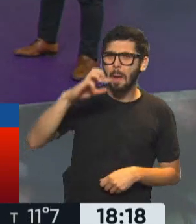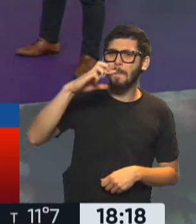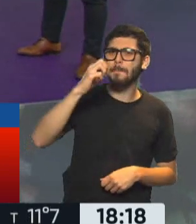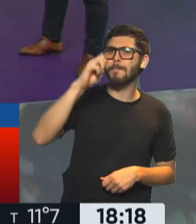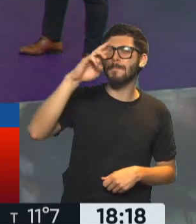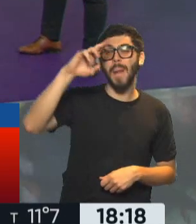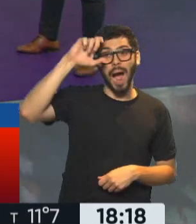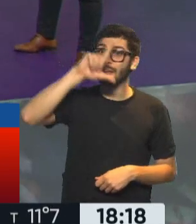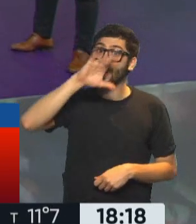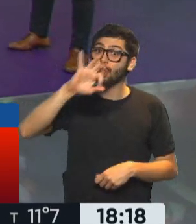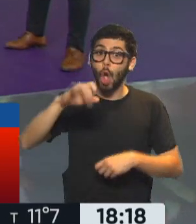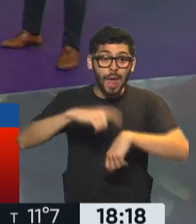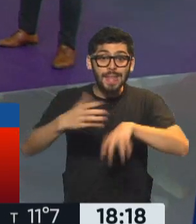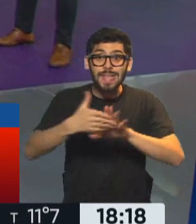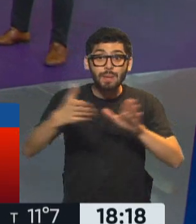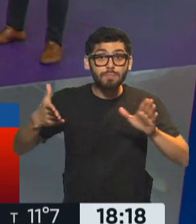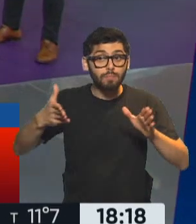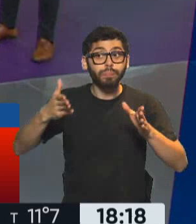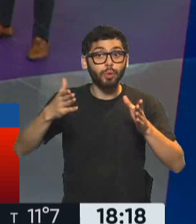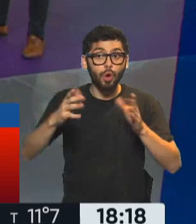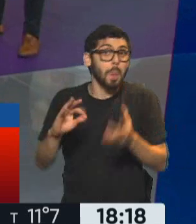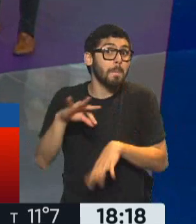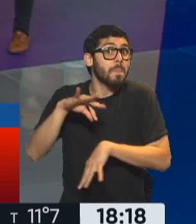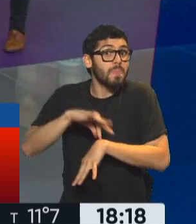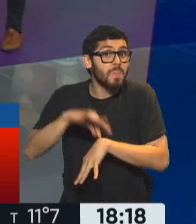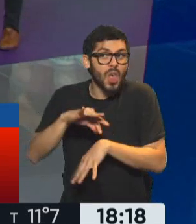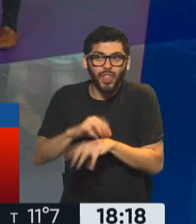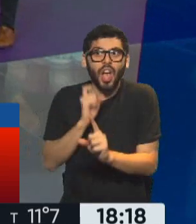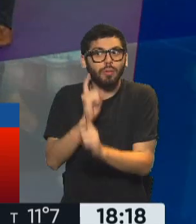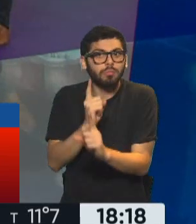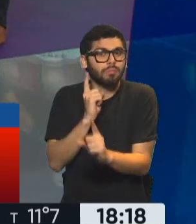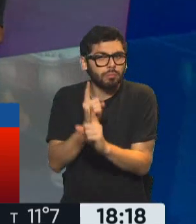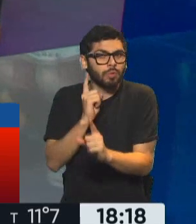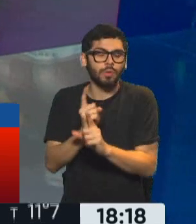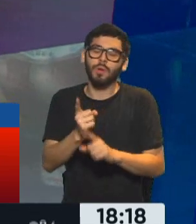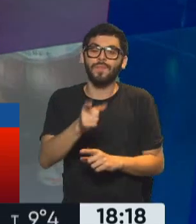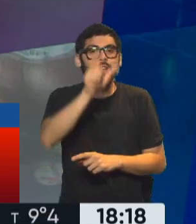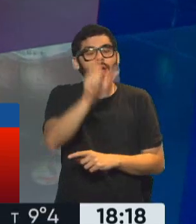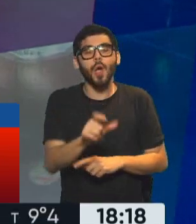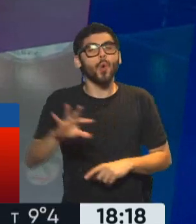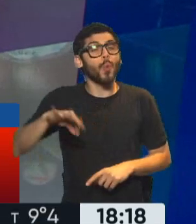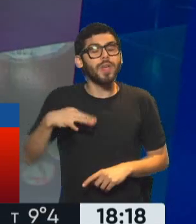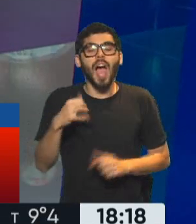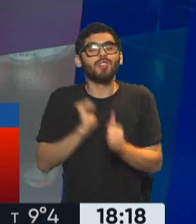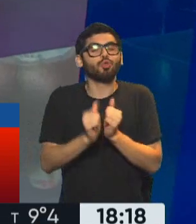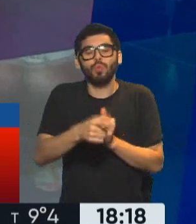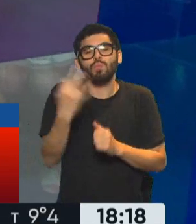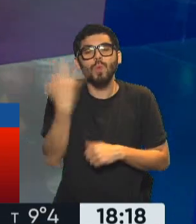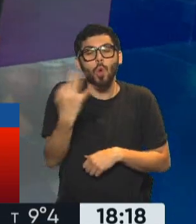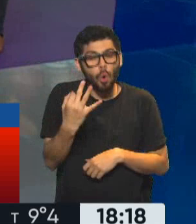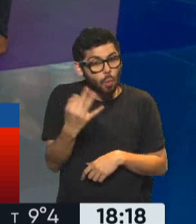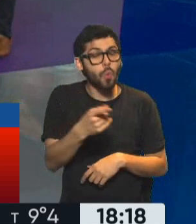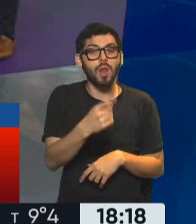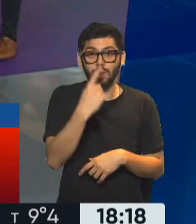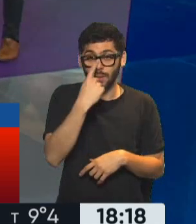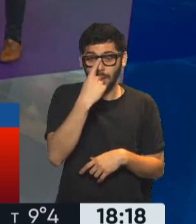en consultorios entonces tiene tiempo qué bueno qué buena historia de vida de paula decía con